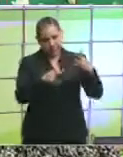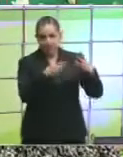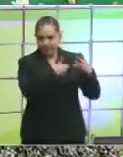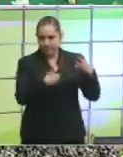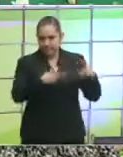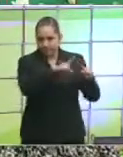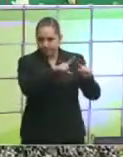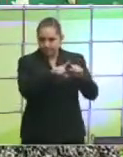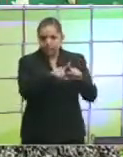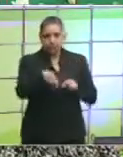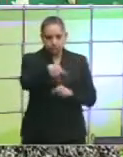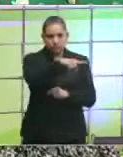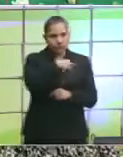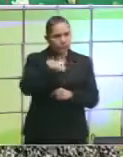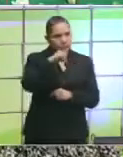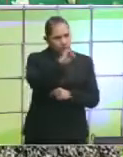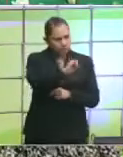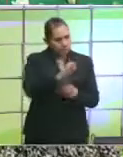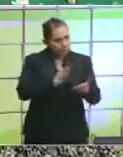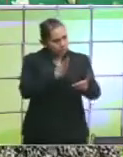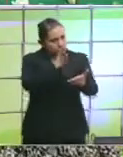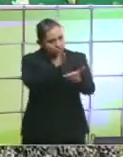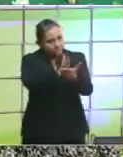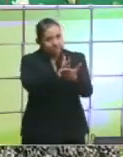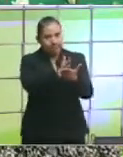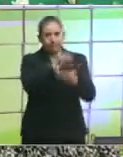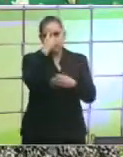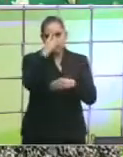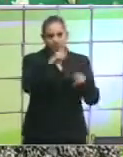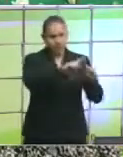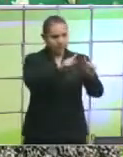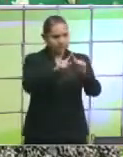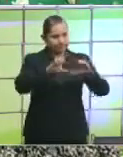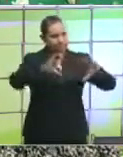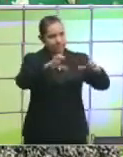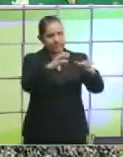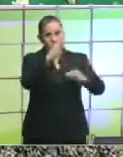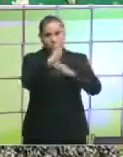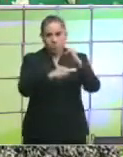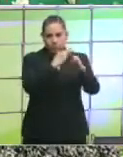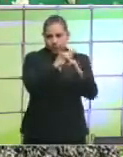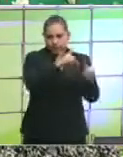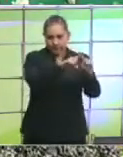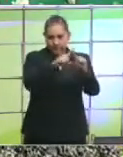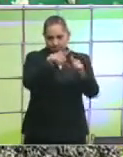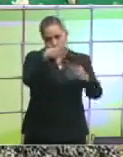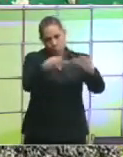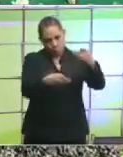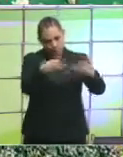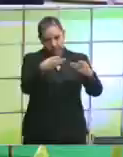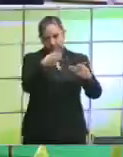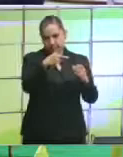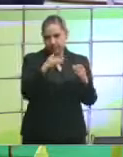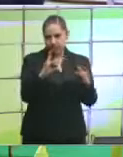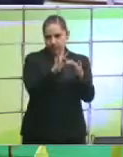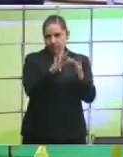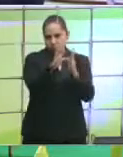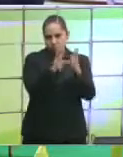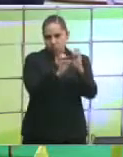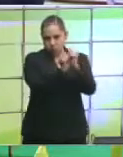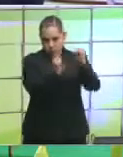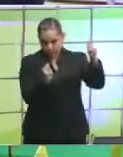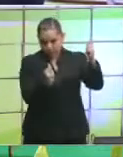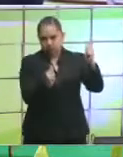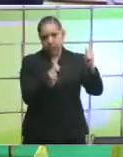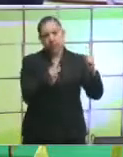asistíamos a las distintas organizaciones mundiales de jueces cuestiona les algunas acciones con